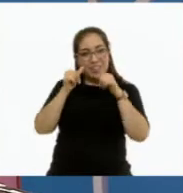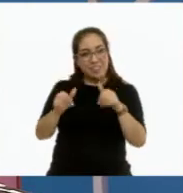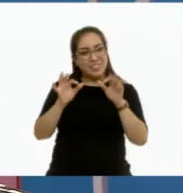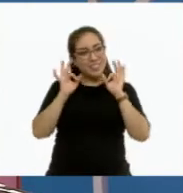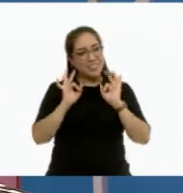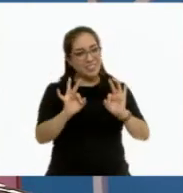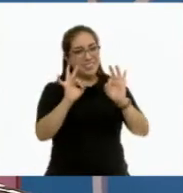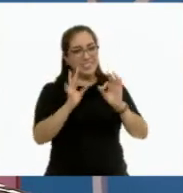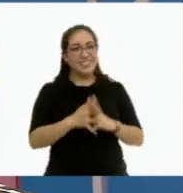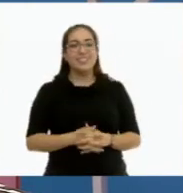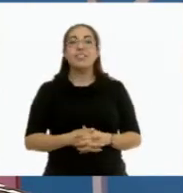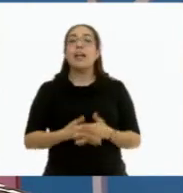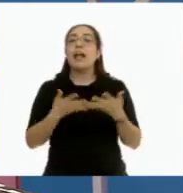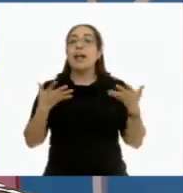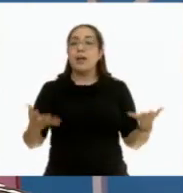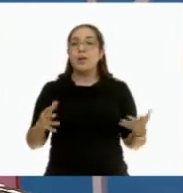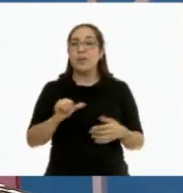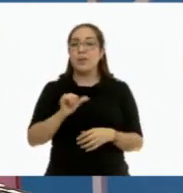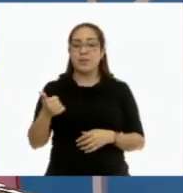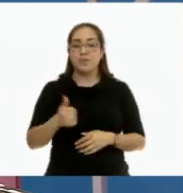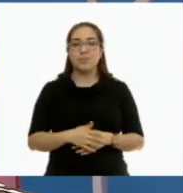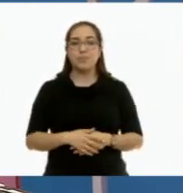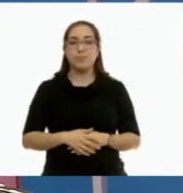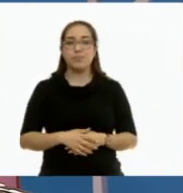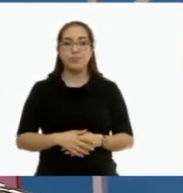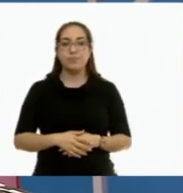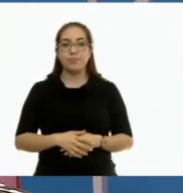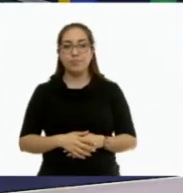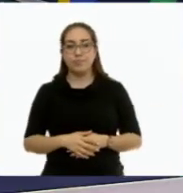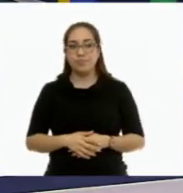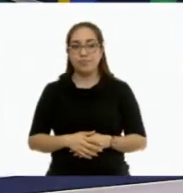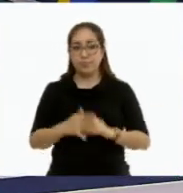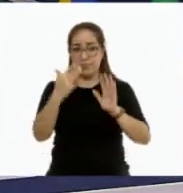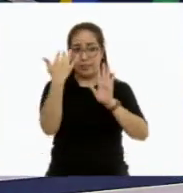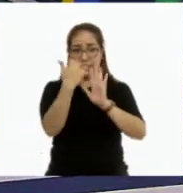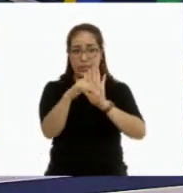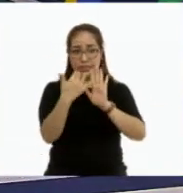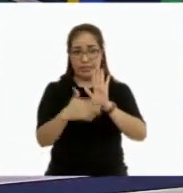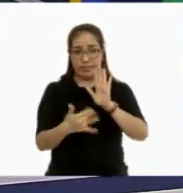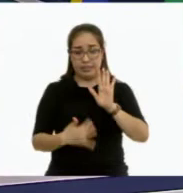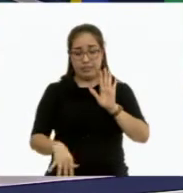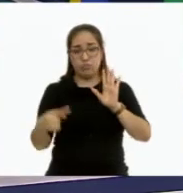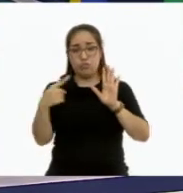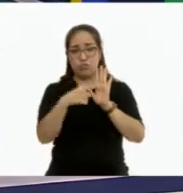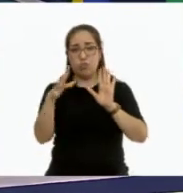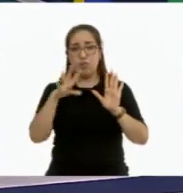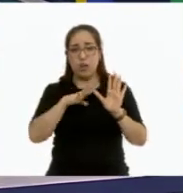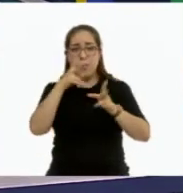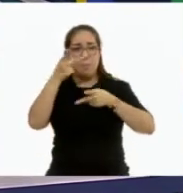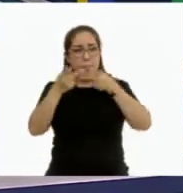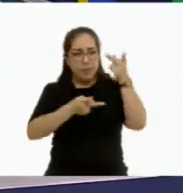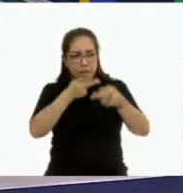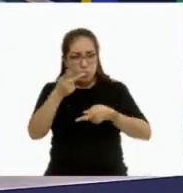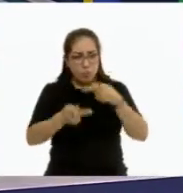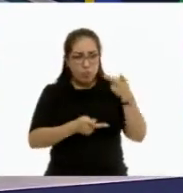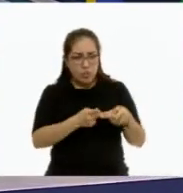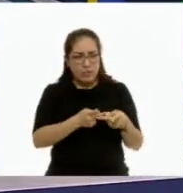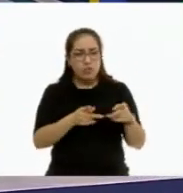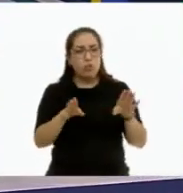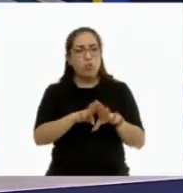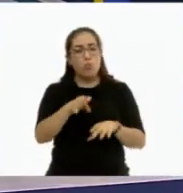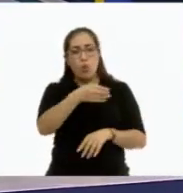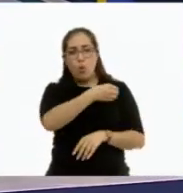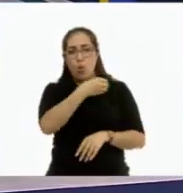atención. Vamos con el siguiente. Ajá. Es un texto que se conforma por preguntas redactadas de